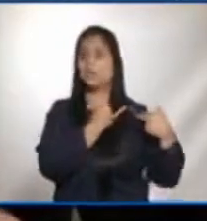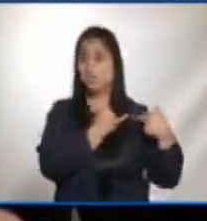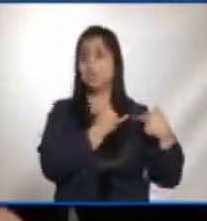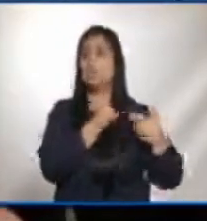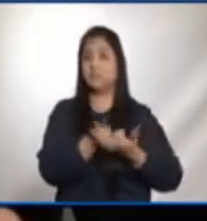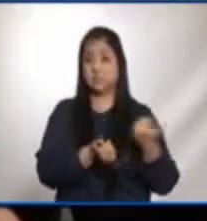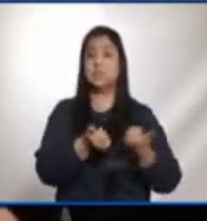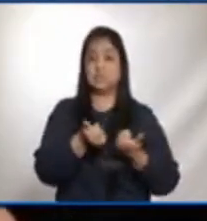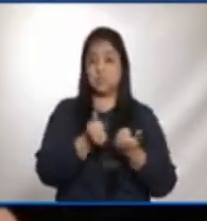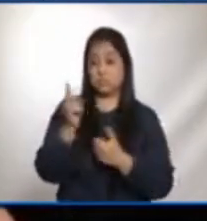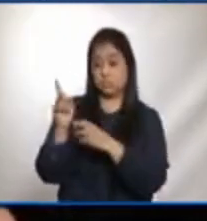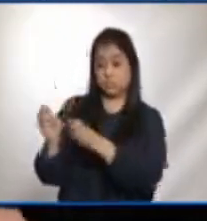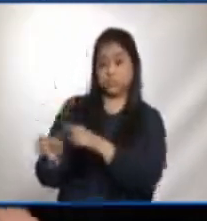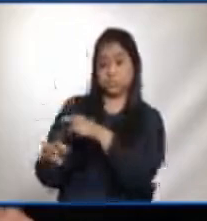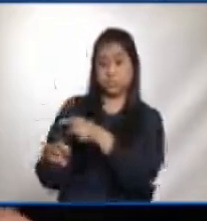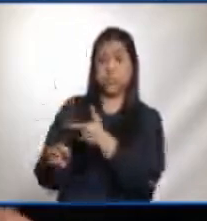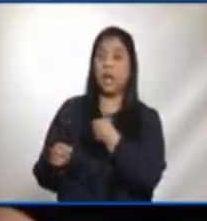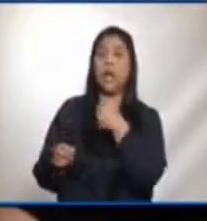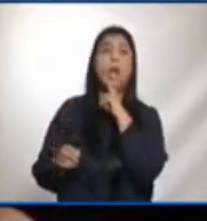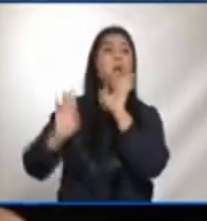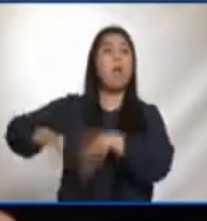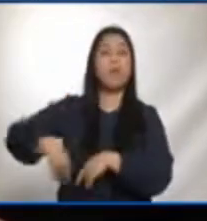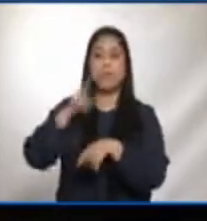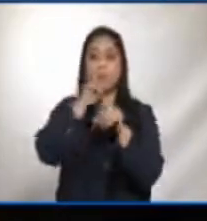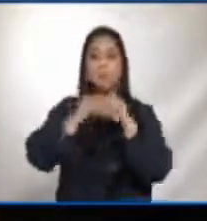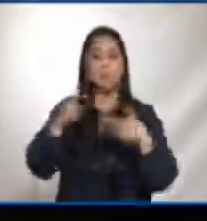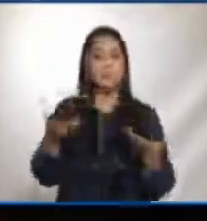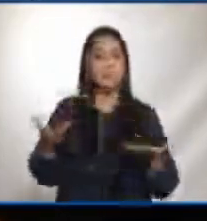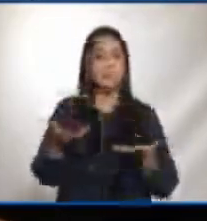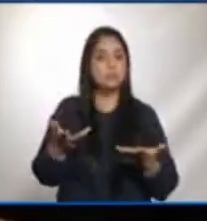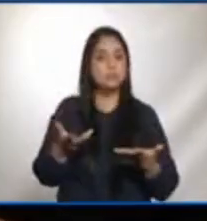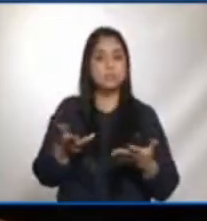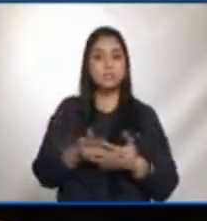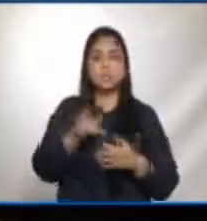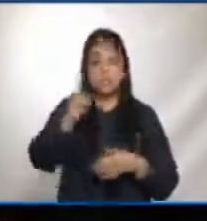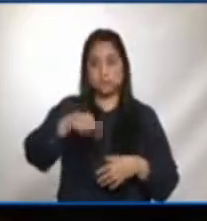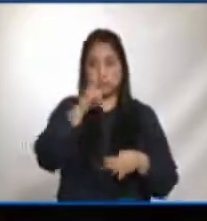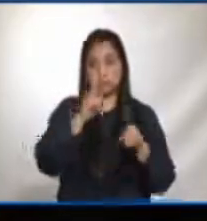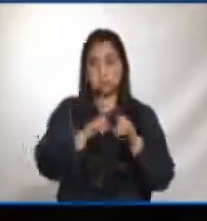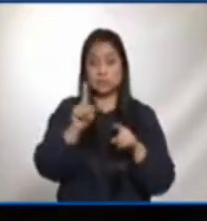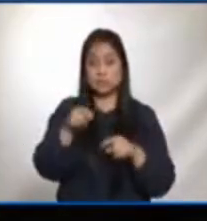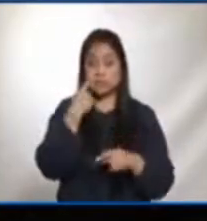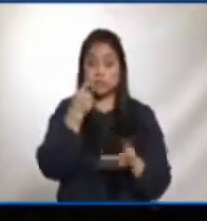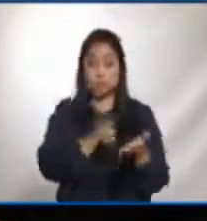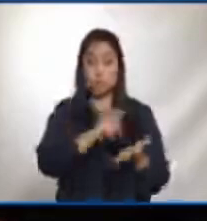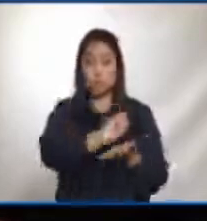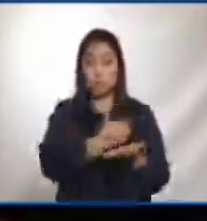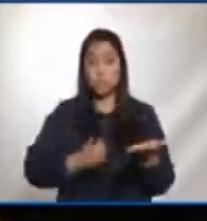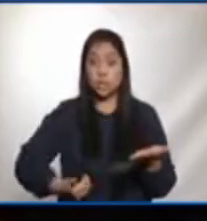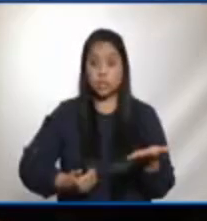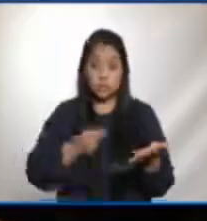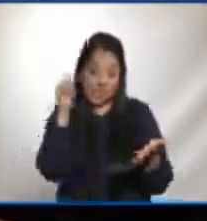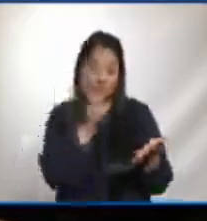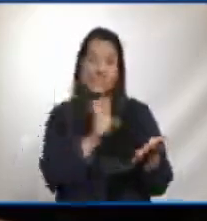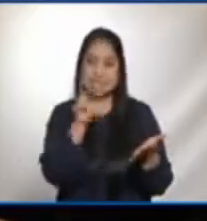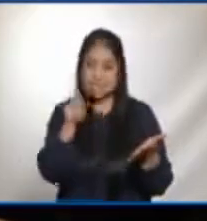de alguien que se hizo loco y no cobró las fianzas de cumplimiento. Las fianzas de cumplimiento de un contrato. Ese es el verdadero